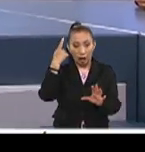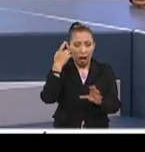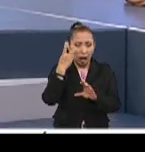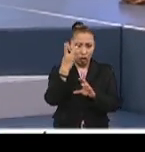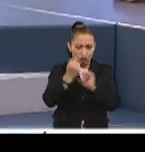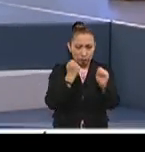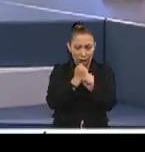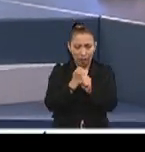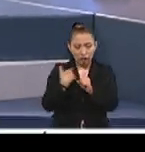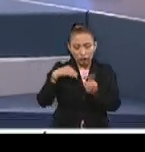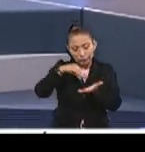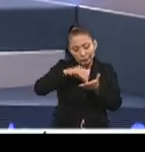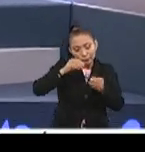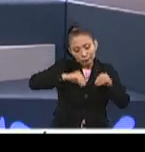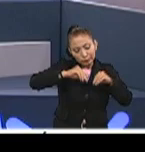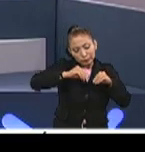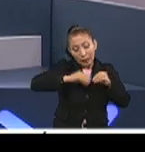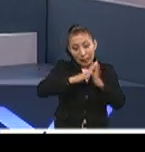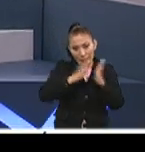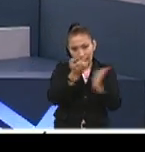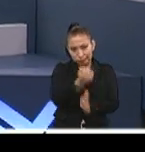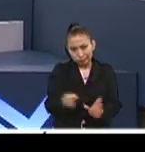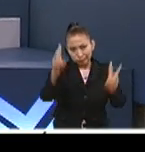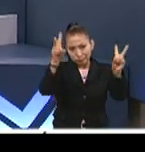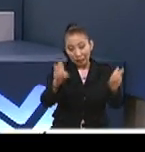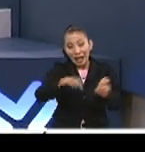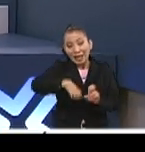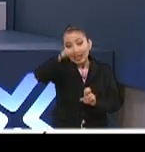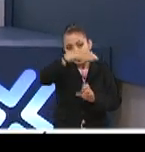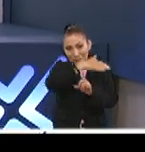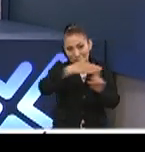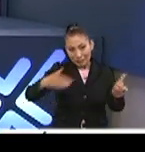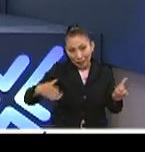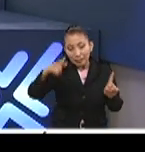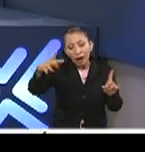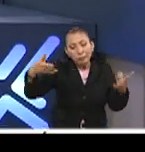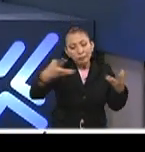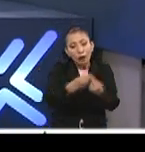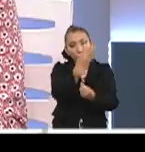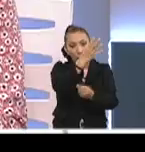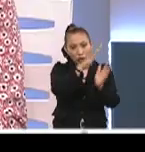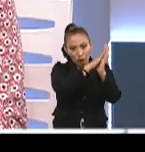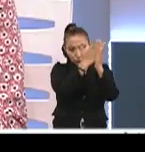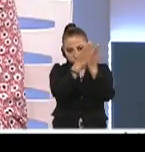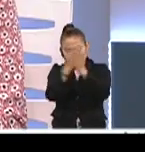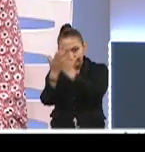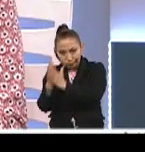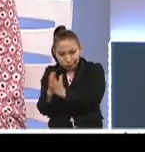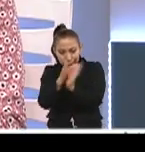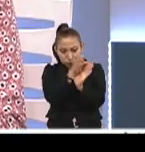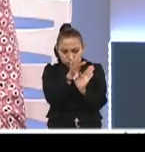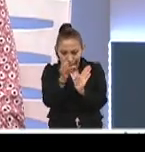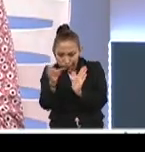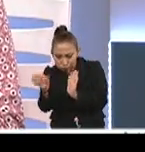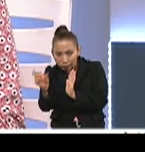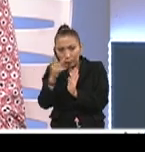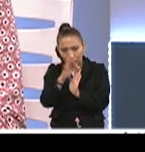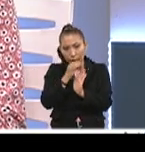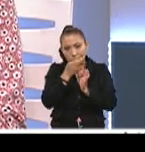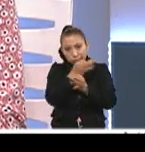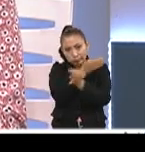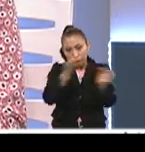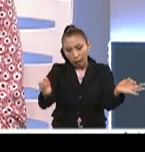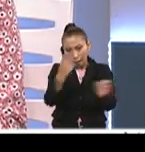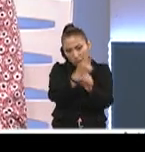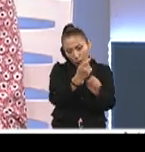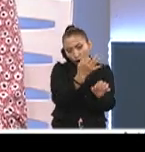años un libro muy famoso, La Edad Media, un conjunto de 4 volúmenes que hemos publicado hasta ahora